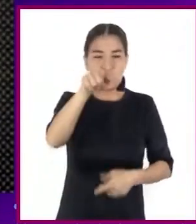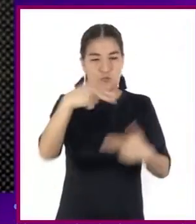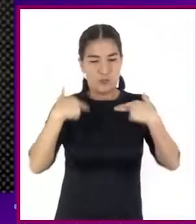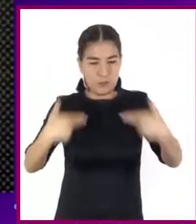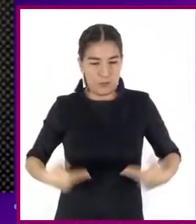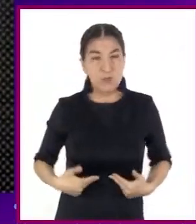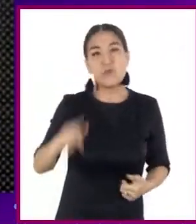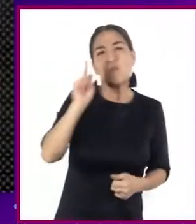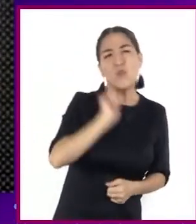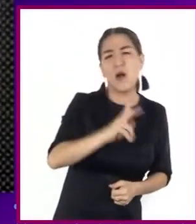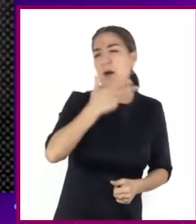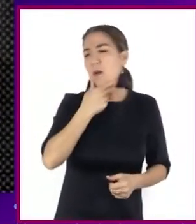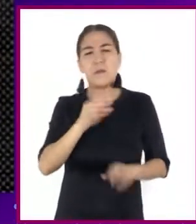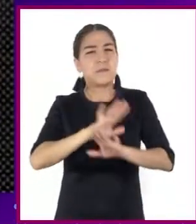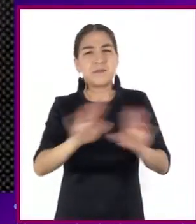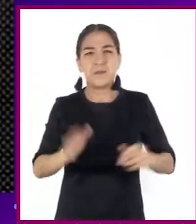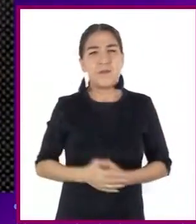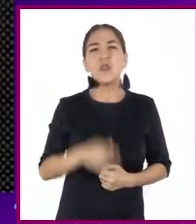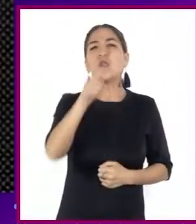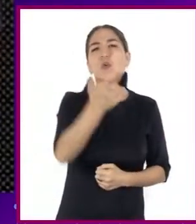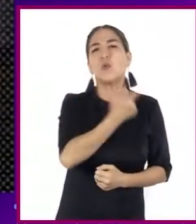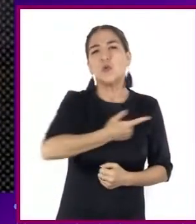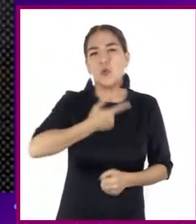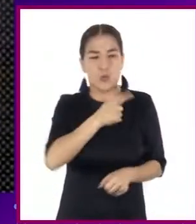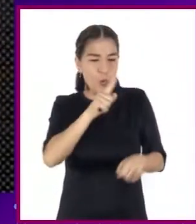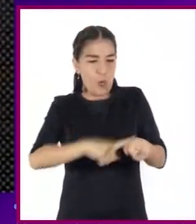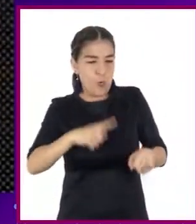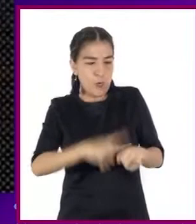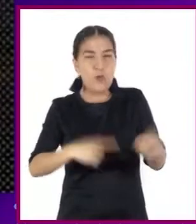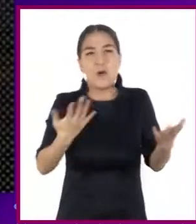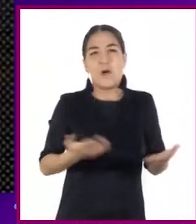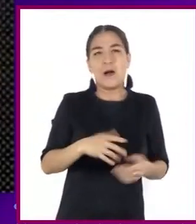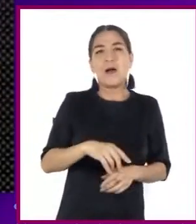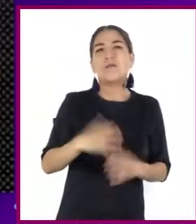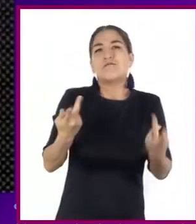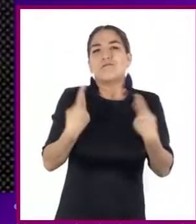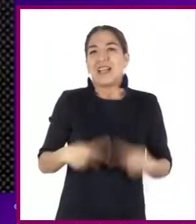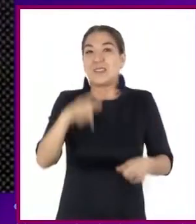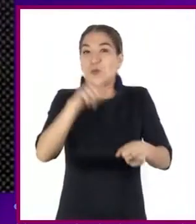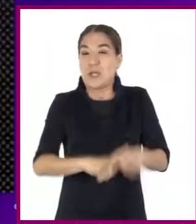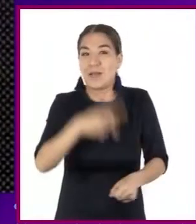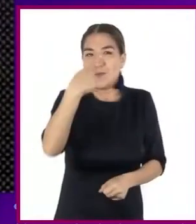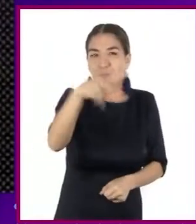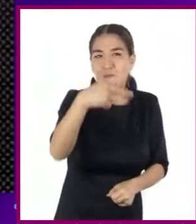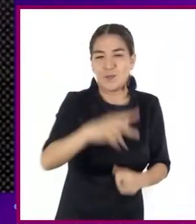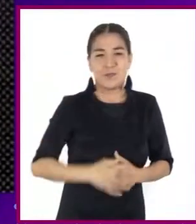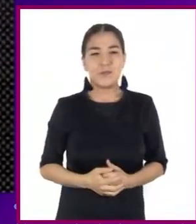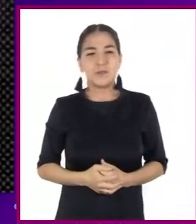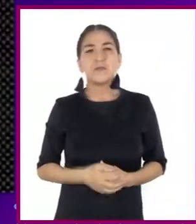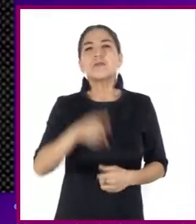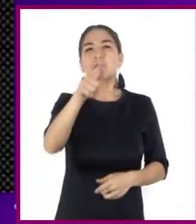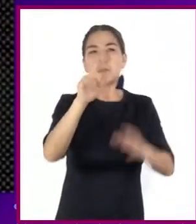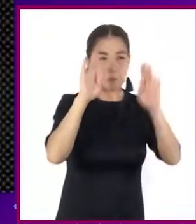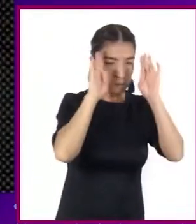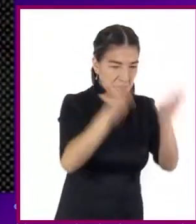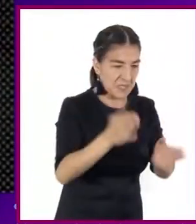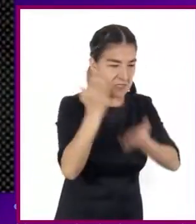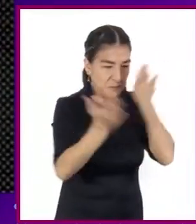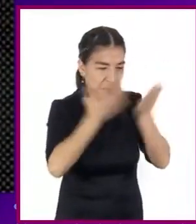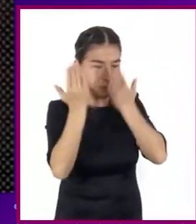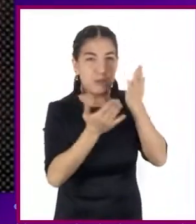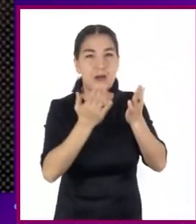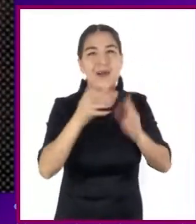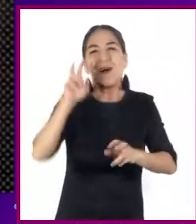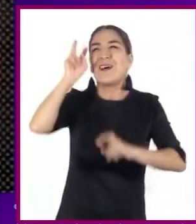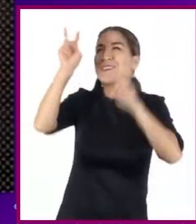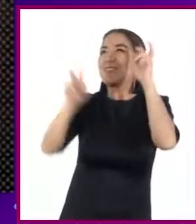hombre o una mujer. Te puede gustar un color más que otro, una personalidad. Puedes ser muy dedicado en tus clases, soñador o